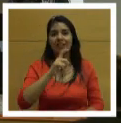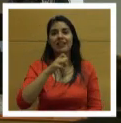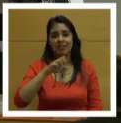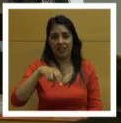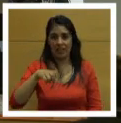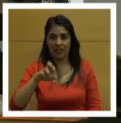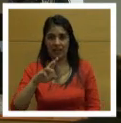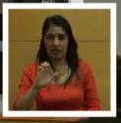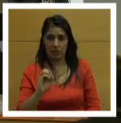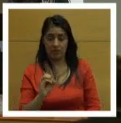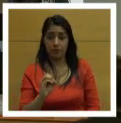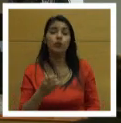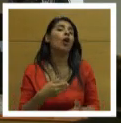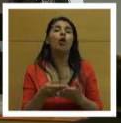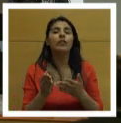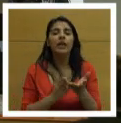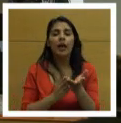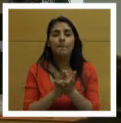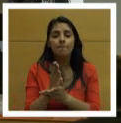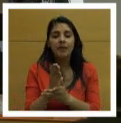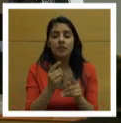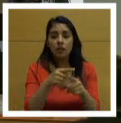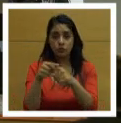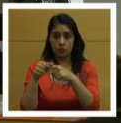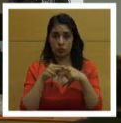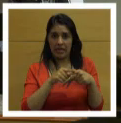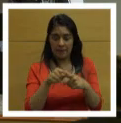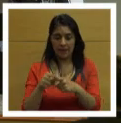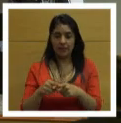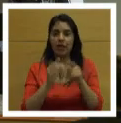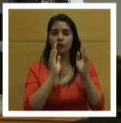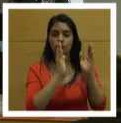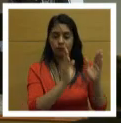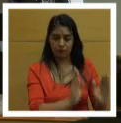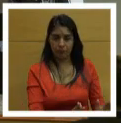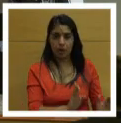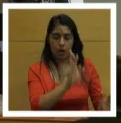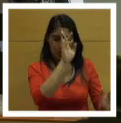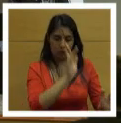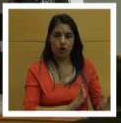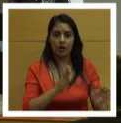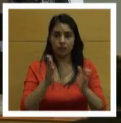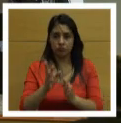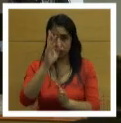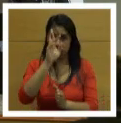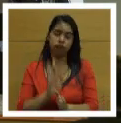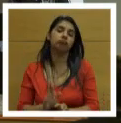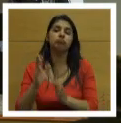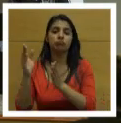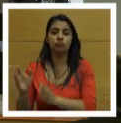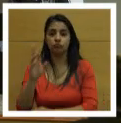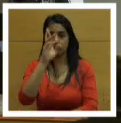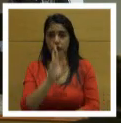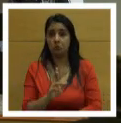Donde se empieza a asignar socialmente determinados roles. Yo creo que a todos les llegó el video de correr como